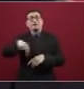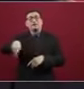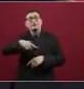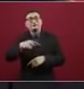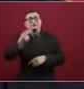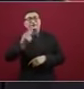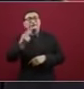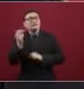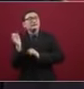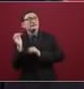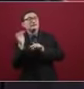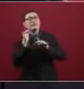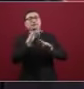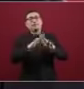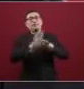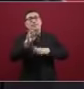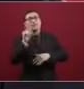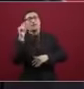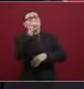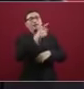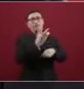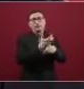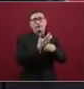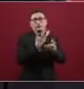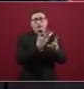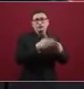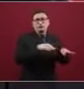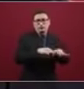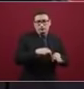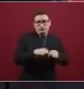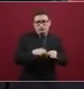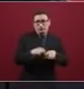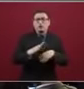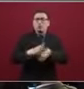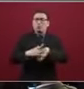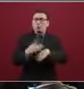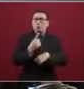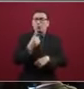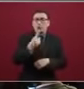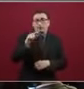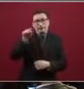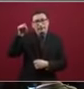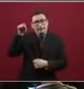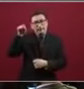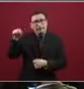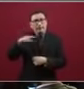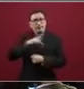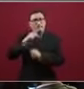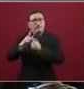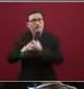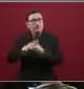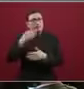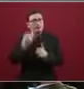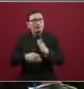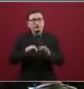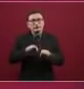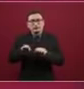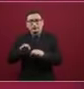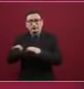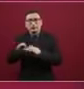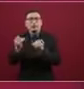tienen que ir a Estados Unidos a buscarse la vida. Nada más por falta de oportunidades de trabajo y también por